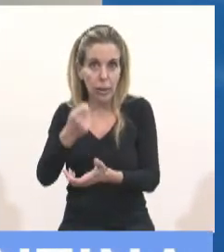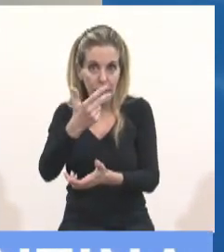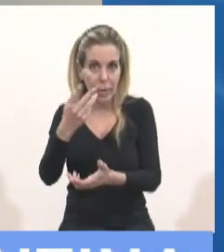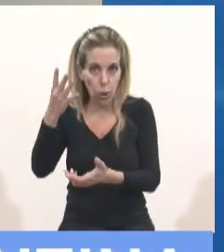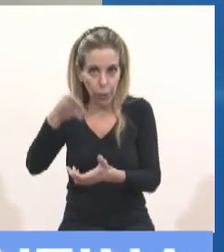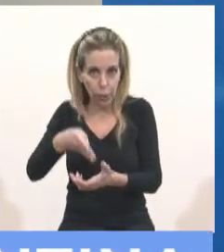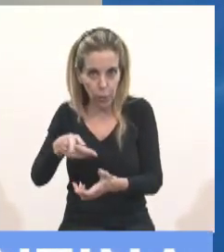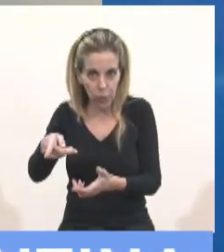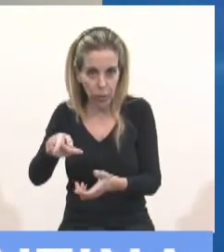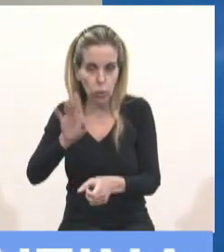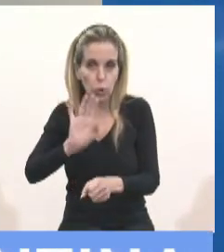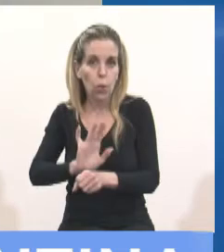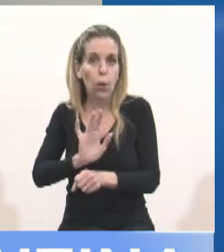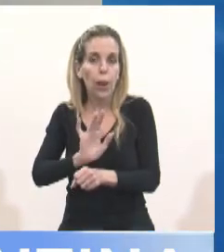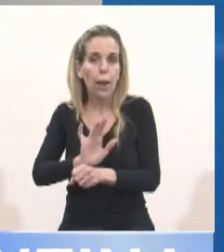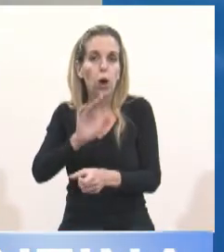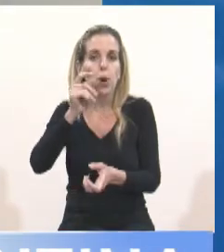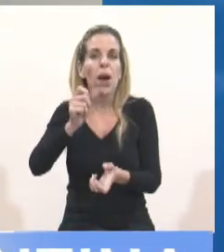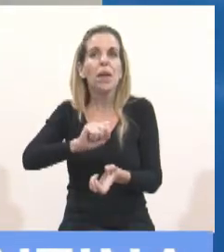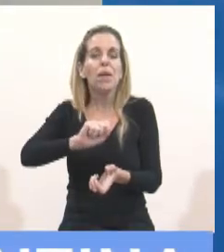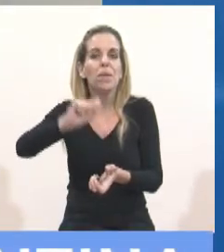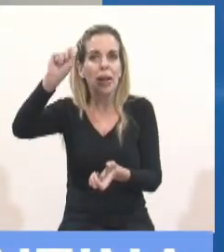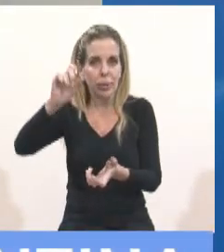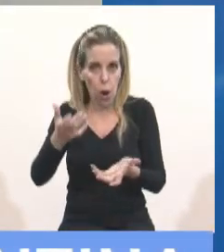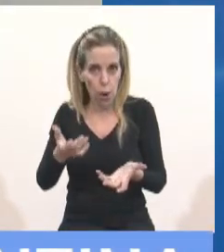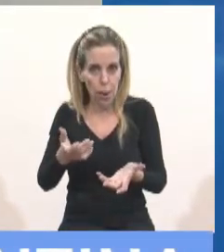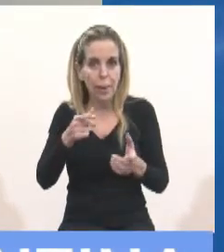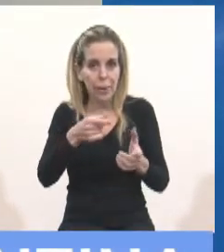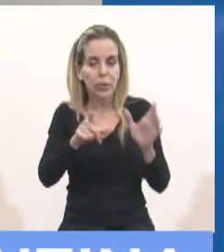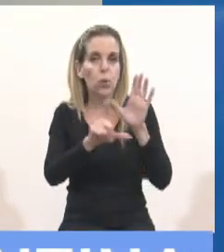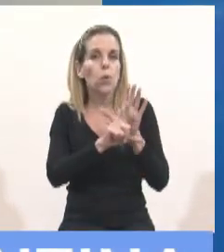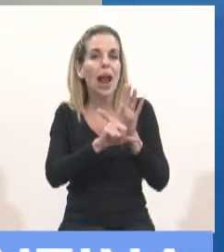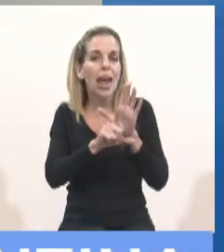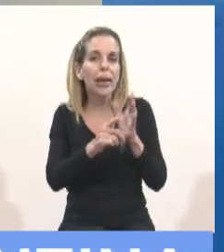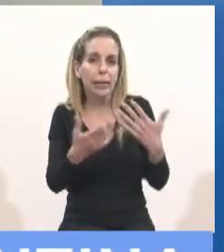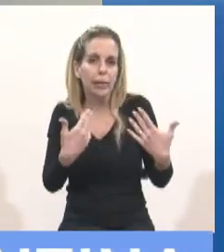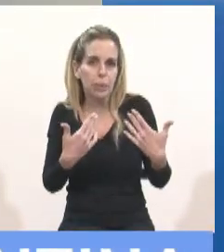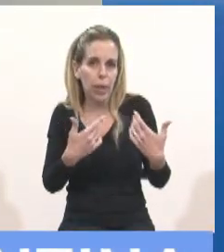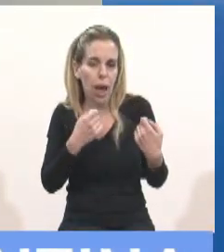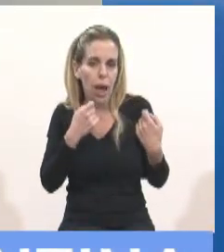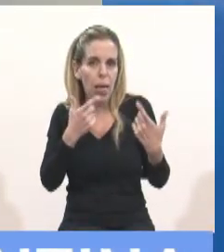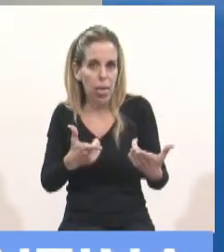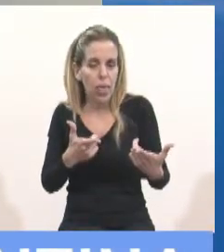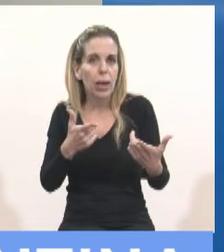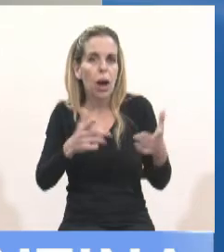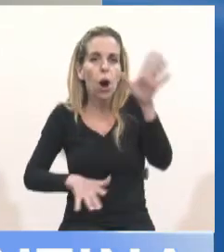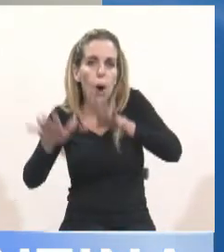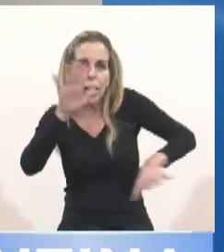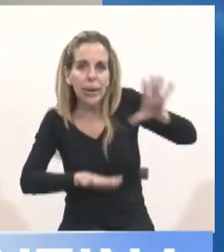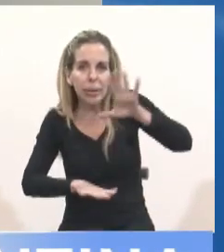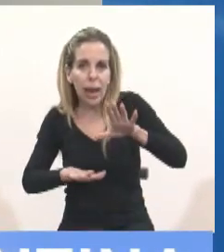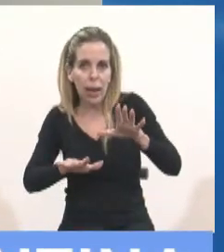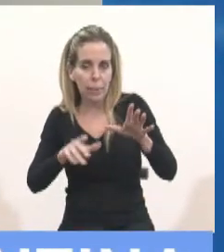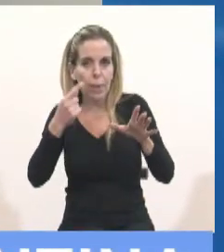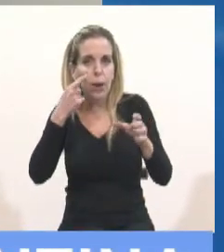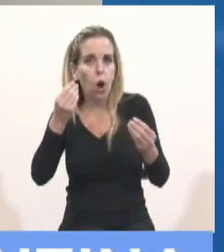legislación argentina, bajo una ley que permita su reestructuración. inversión, ¿para qué? Para